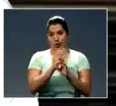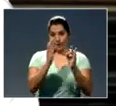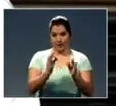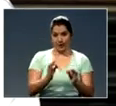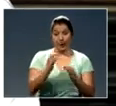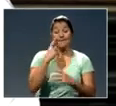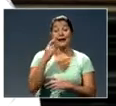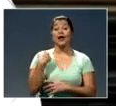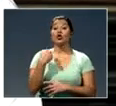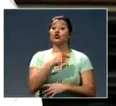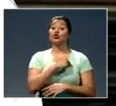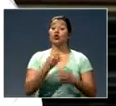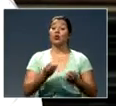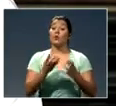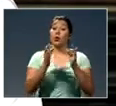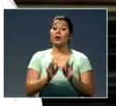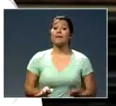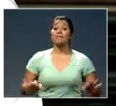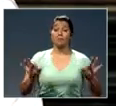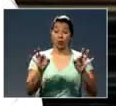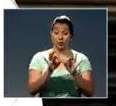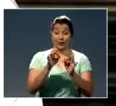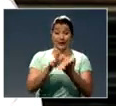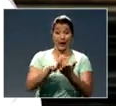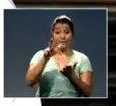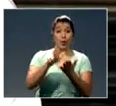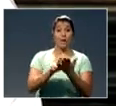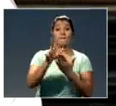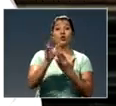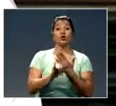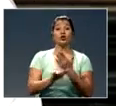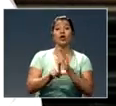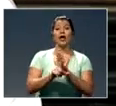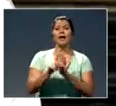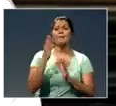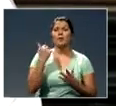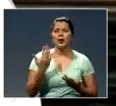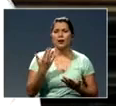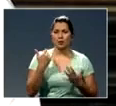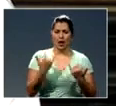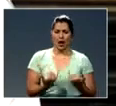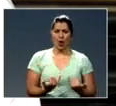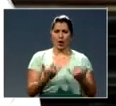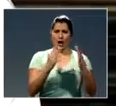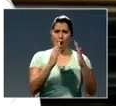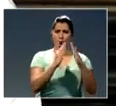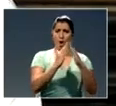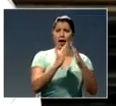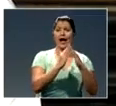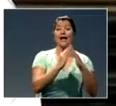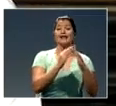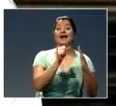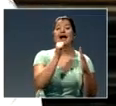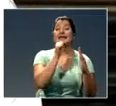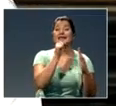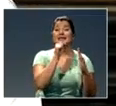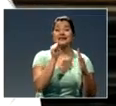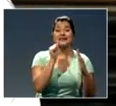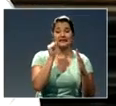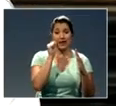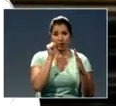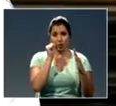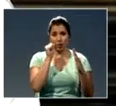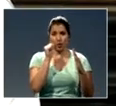muy importante la aprobación de este proyecto de ley, porque los hogares de ancianos, como bien es cierto,